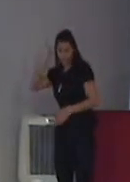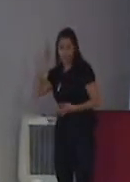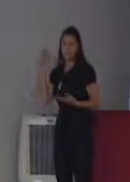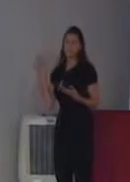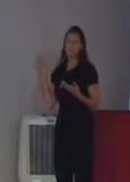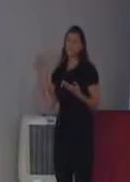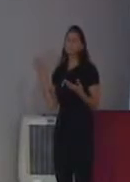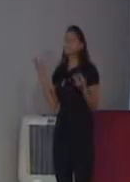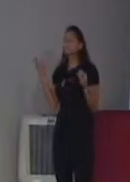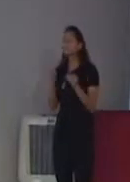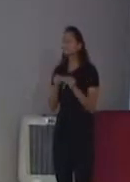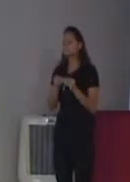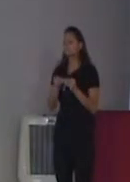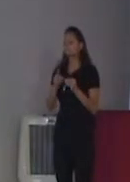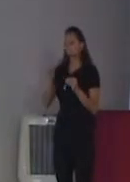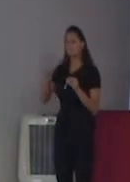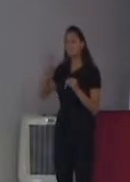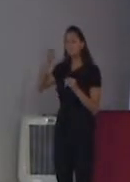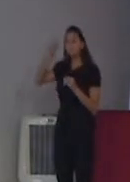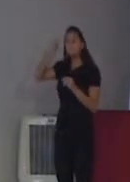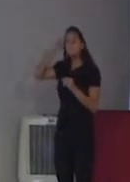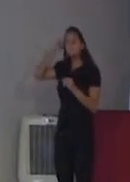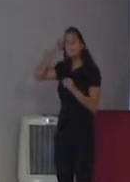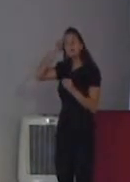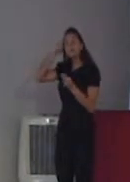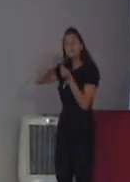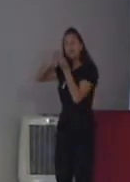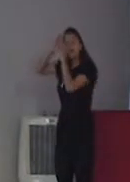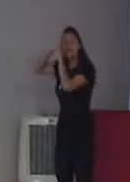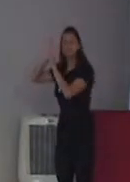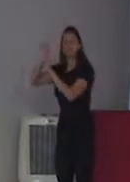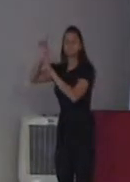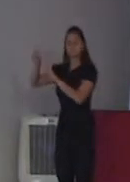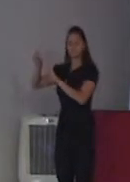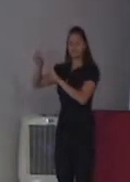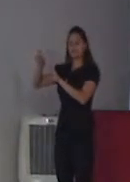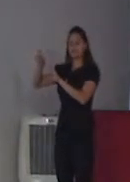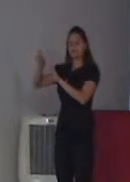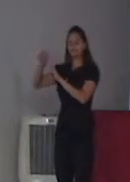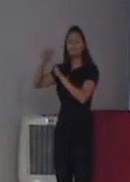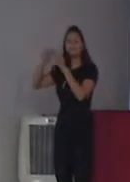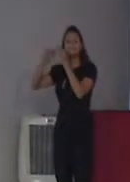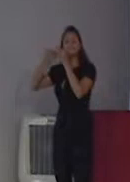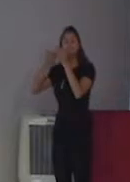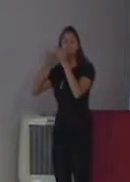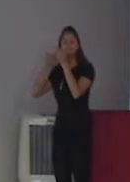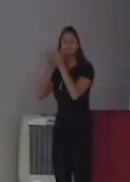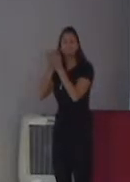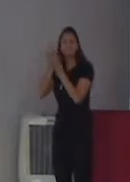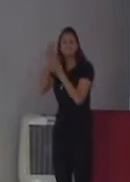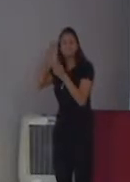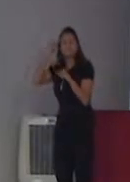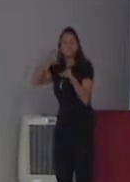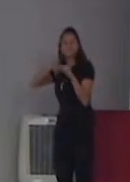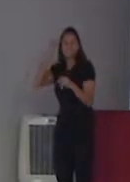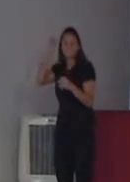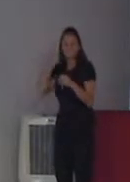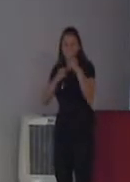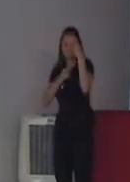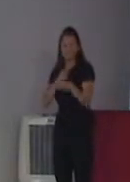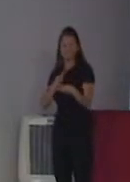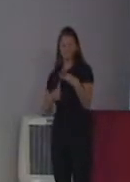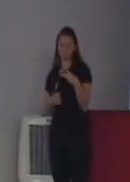etcétera, sino que también piense de una determinada manera, ¿sí? Entonces inventaron tres cosas fundamentales, ¿sí?